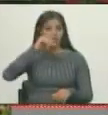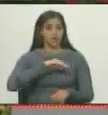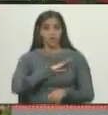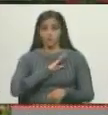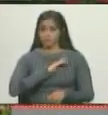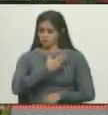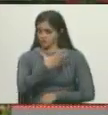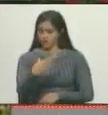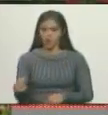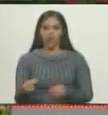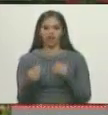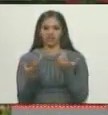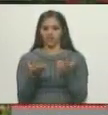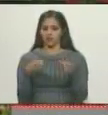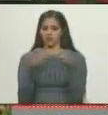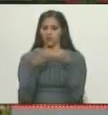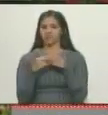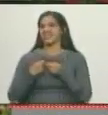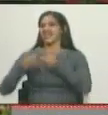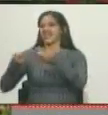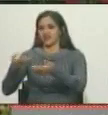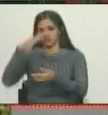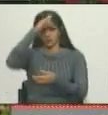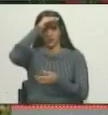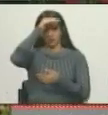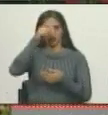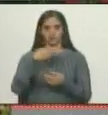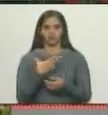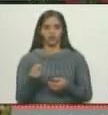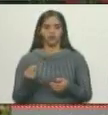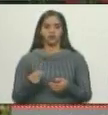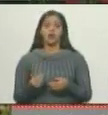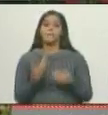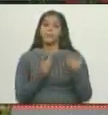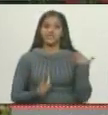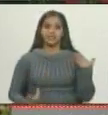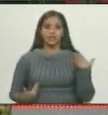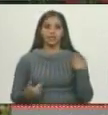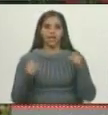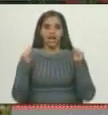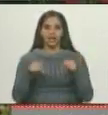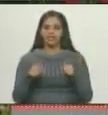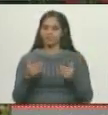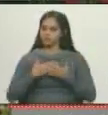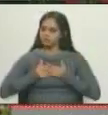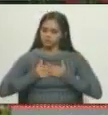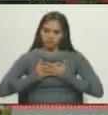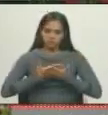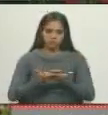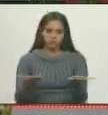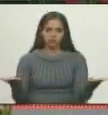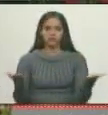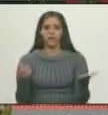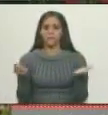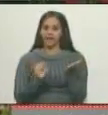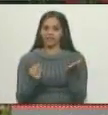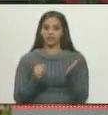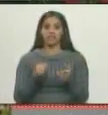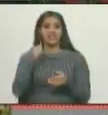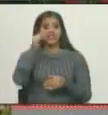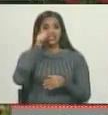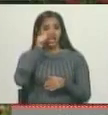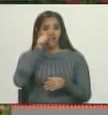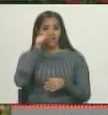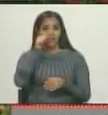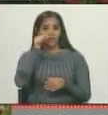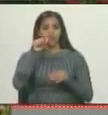aquellos lacayos que quieren entregársela a Donald Trump. Presidente, aquí estos espacios siempre estarán abiertos. Y